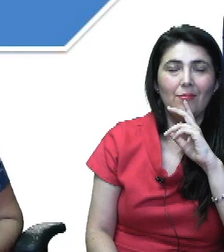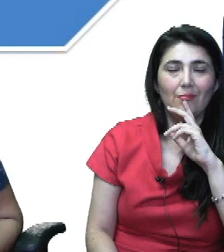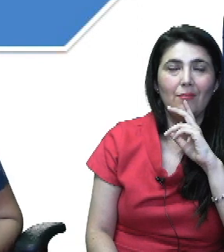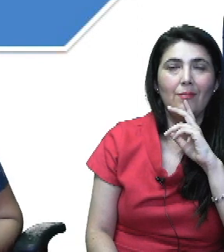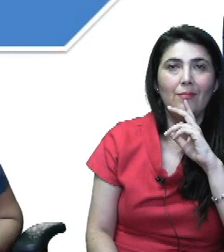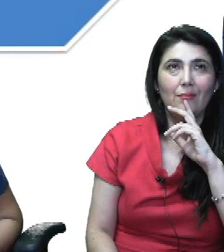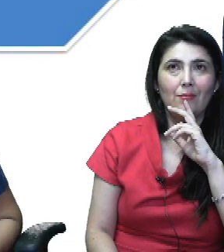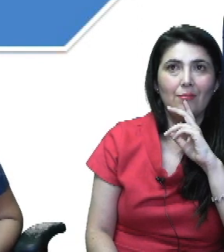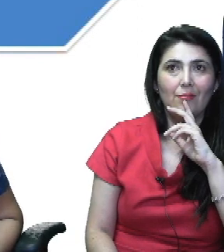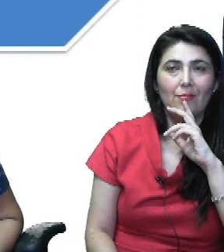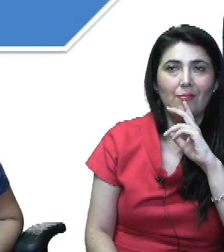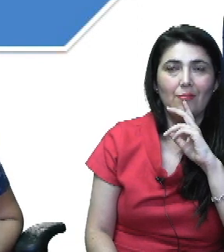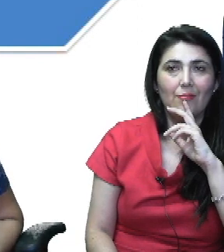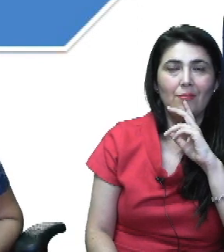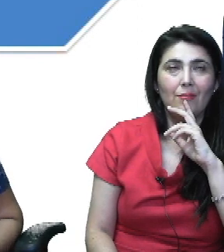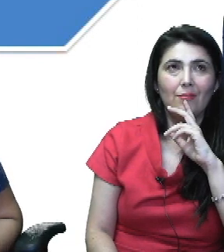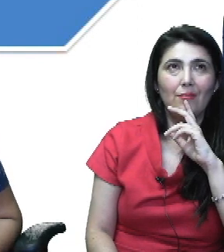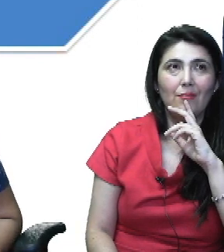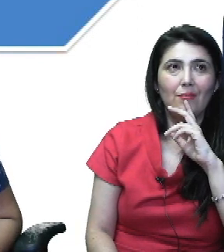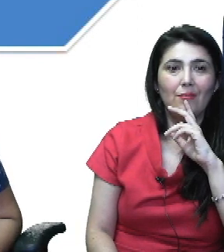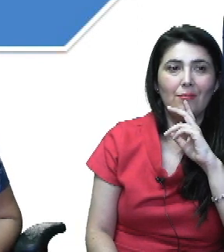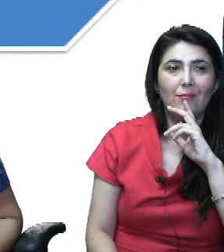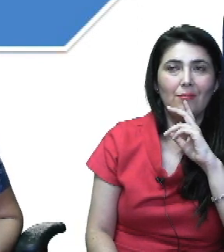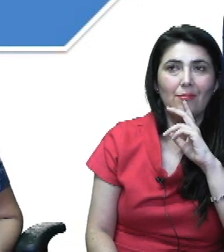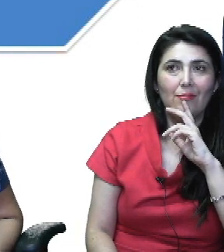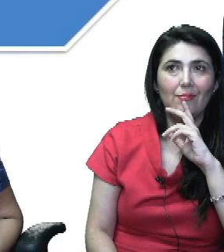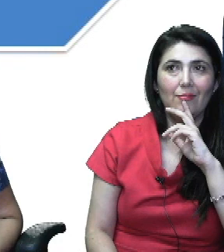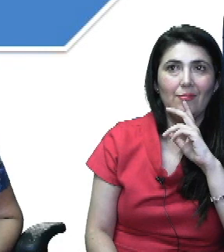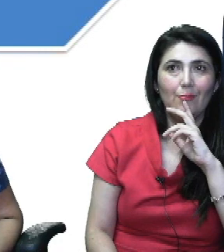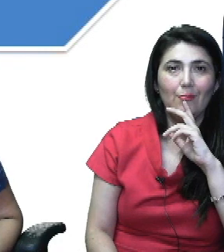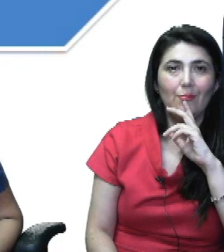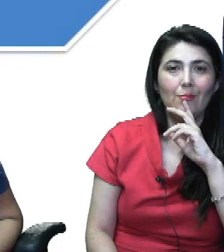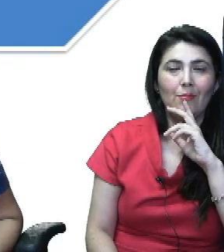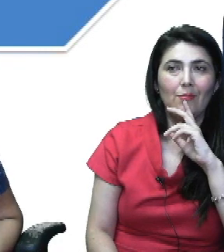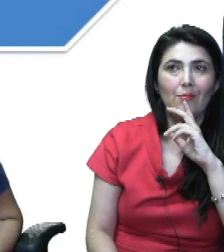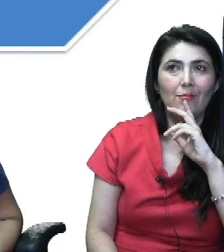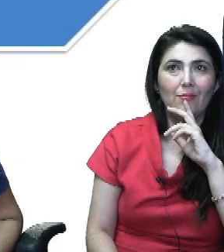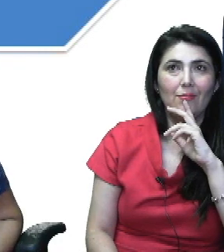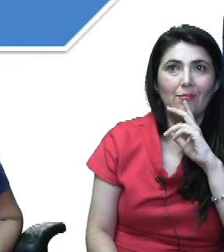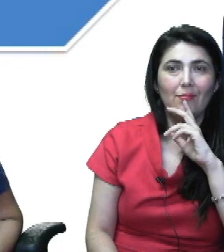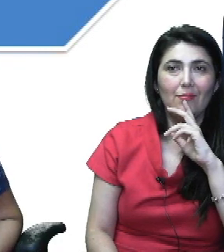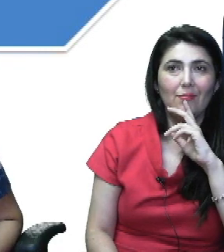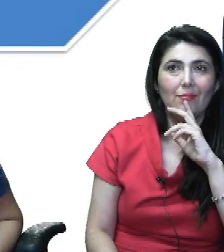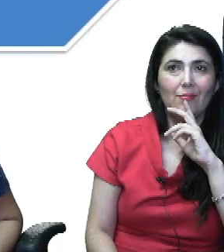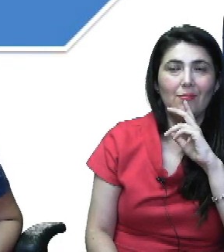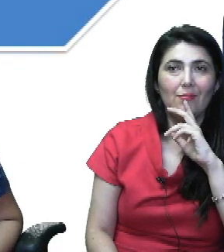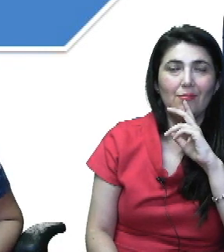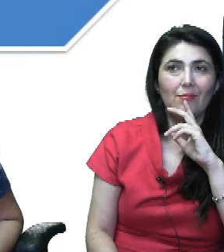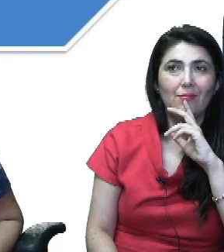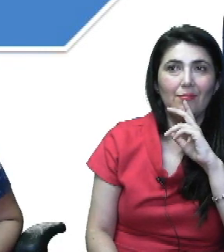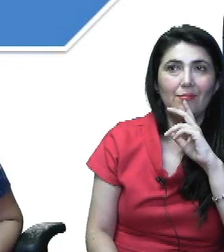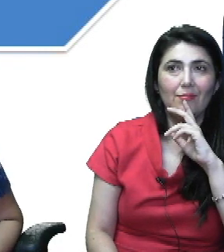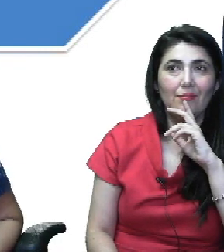diagnostiquemos, ¿cierto?, reacciones que son totalmente normales o que comencemos a hablar tempranamente de síntomas cuando en el fondo son manifestaciones